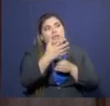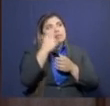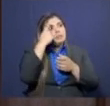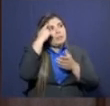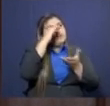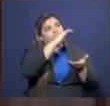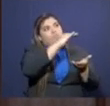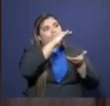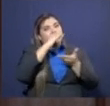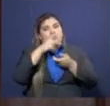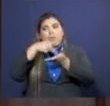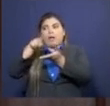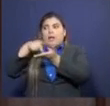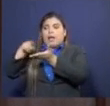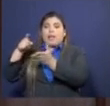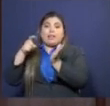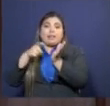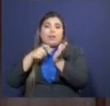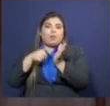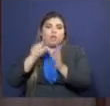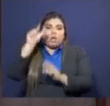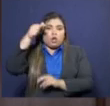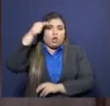deudas heredadas.